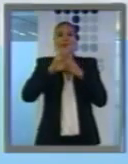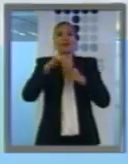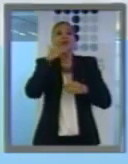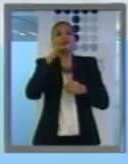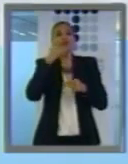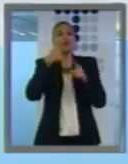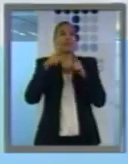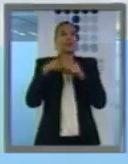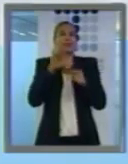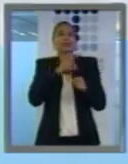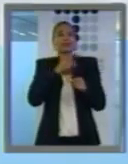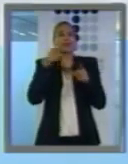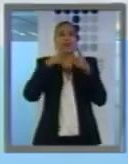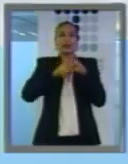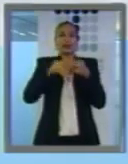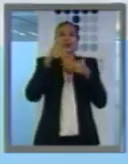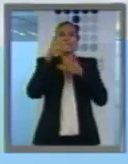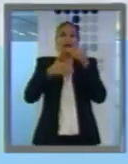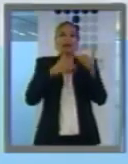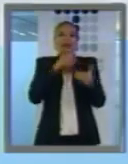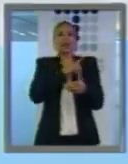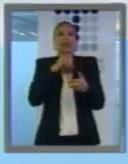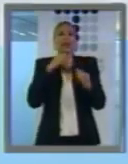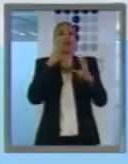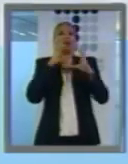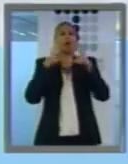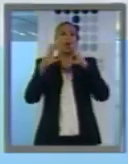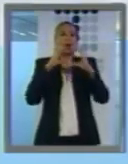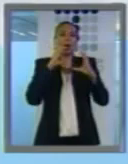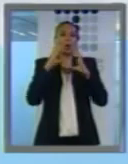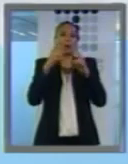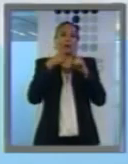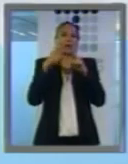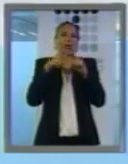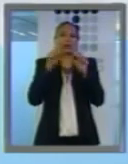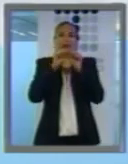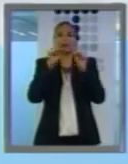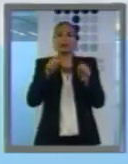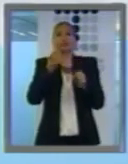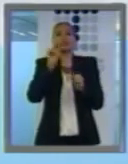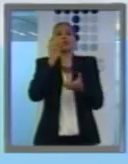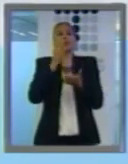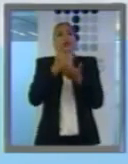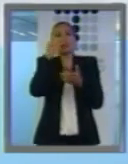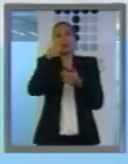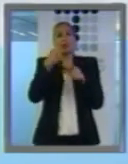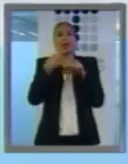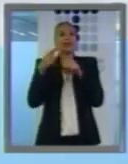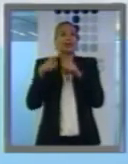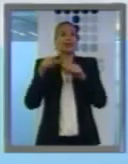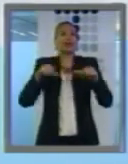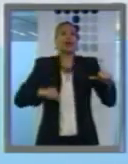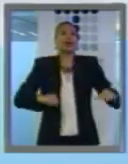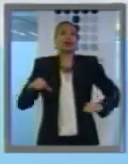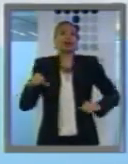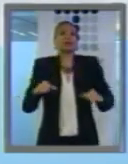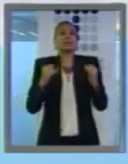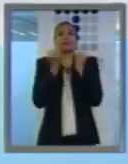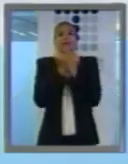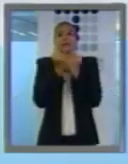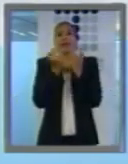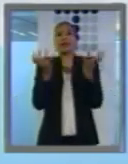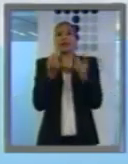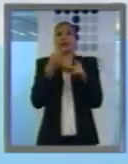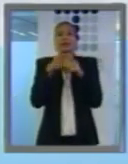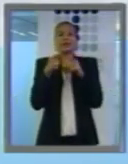anticorrupción, pues no me queda duda que tendrán que comunicarse estas plataformas, no solamente para las propias autoridades, sino que